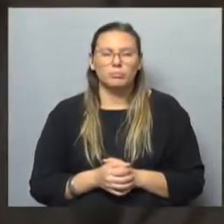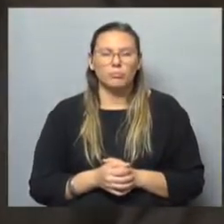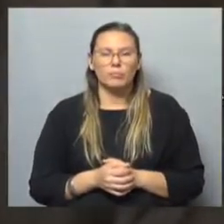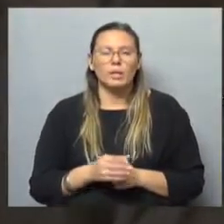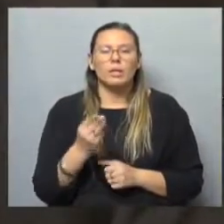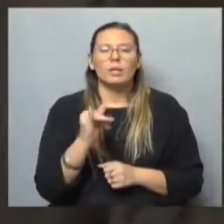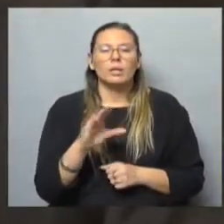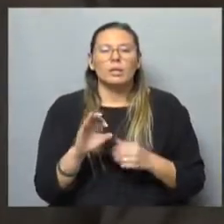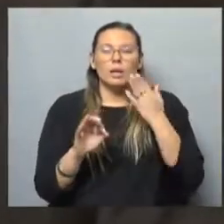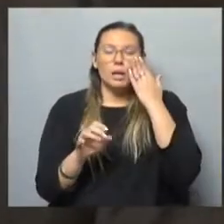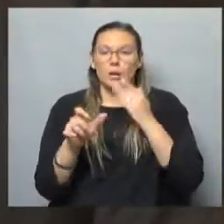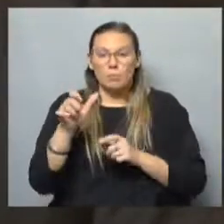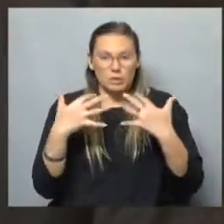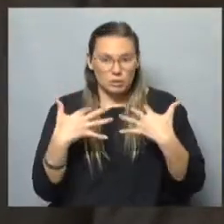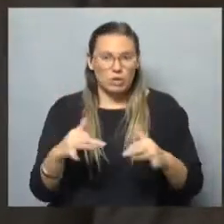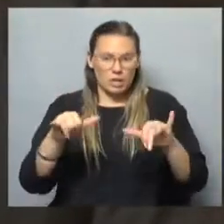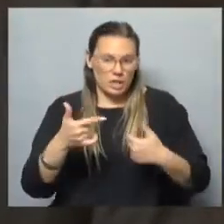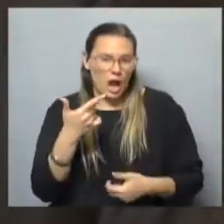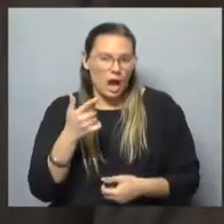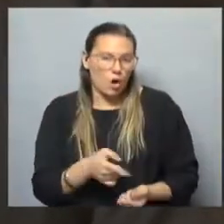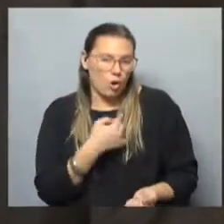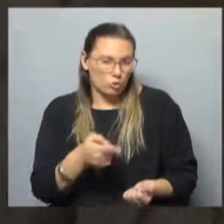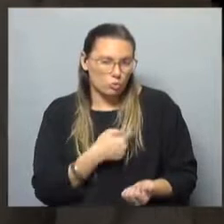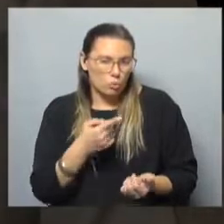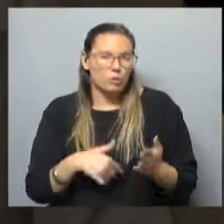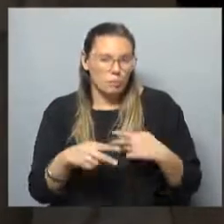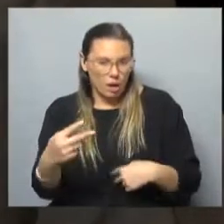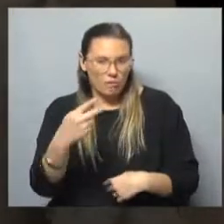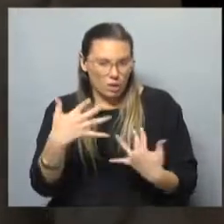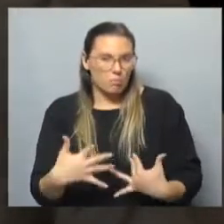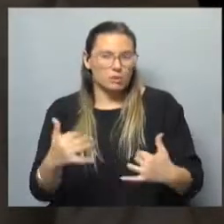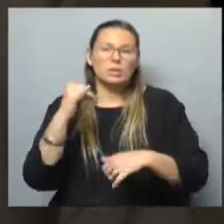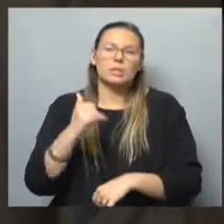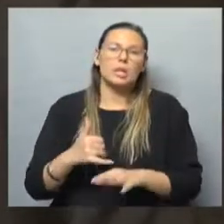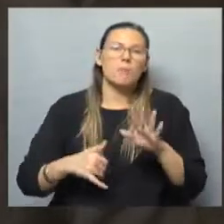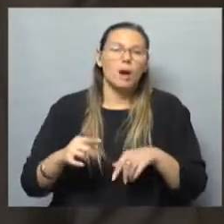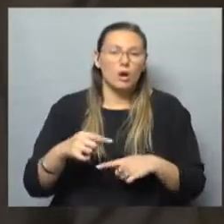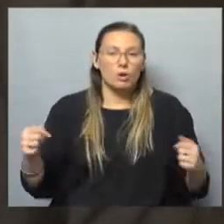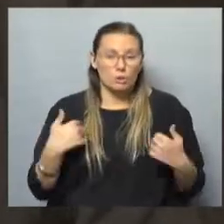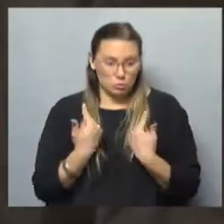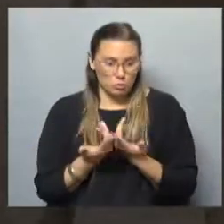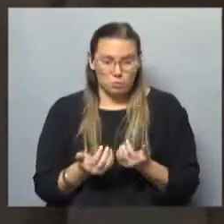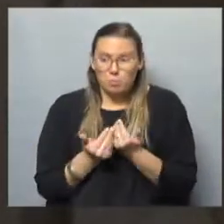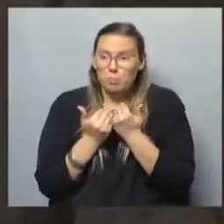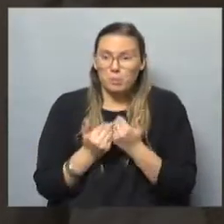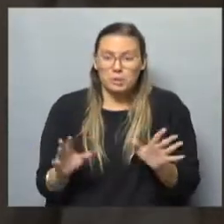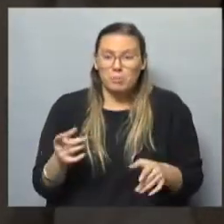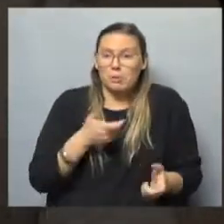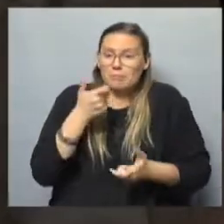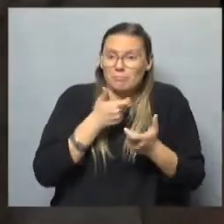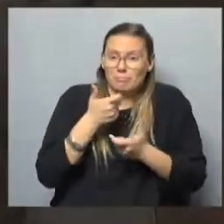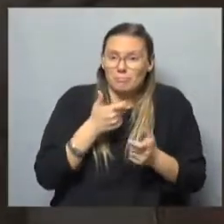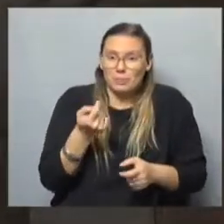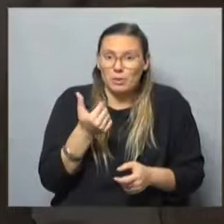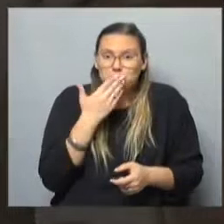Kiko, que ya el público cada vez está más habituado a esto de la impro, ¿no? Sí, cada vez hay más cosas. Nosotros cuando empezamos, claro, nosotros nos reíamos, pero casi